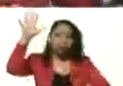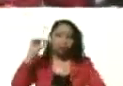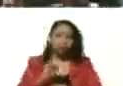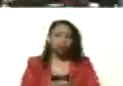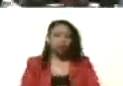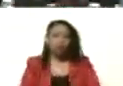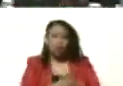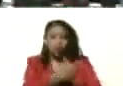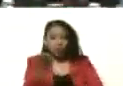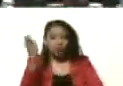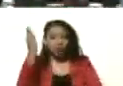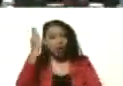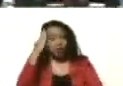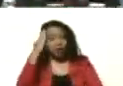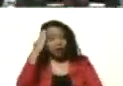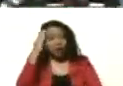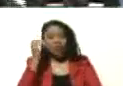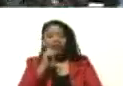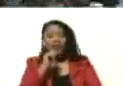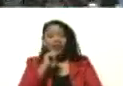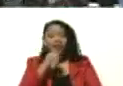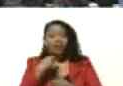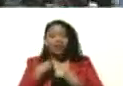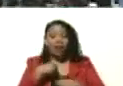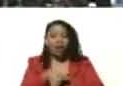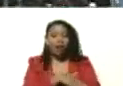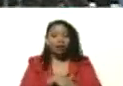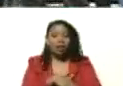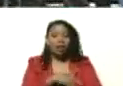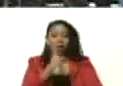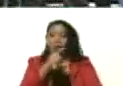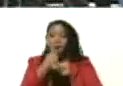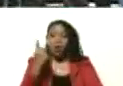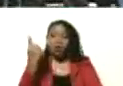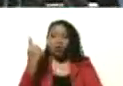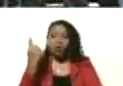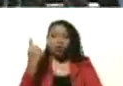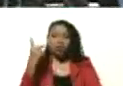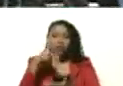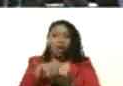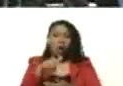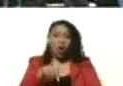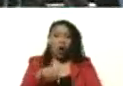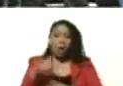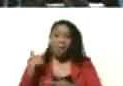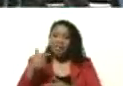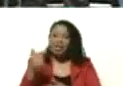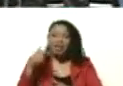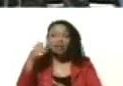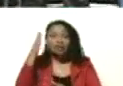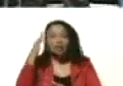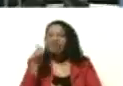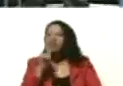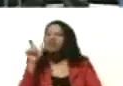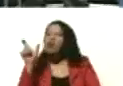Ustedes conocen a todo el mundo en su calle, ¿verdad? No hay uno que no... Si llega hoy, mañana uno sabe quién es.